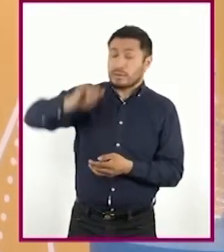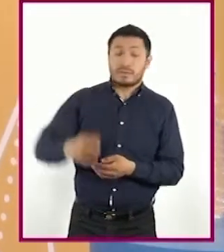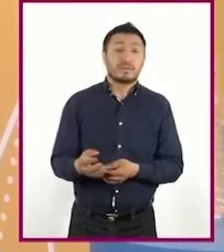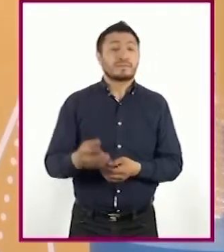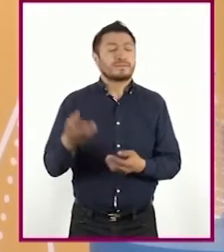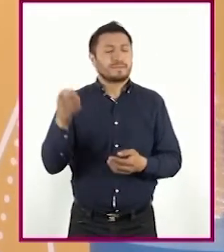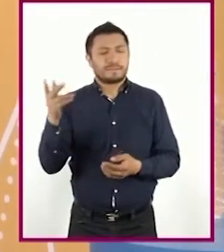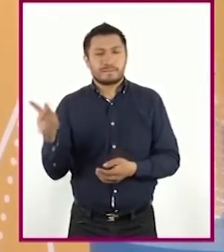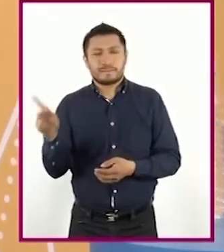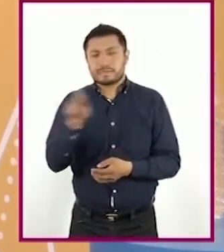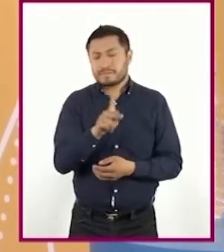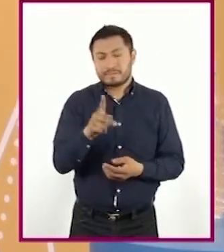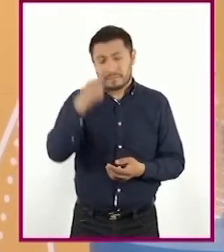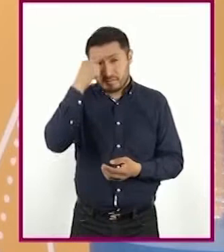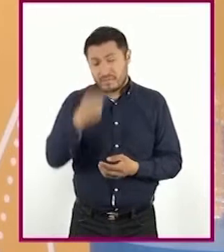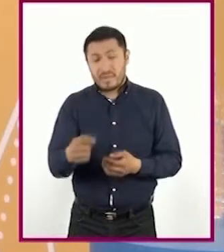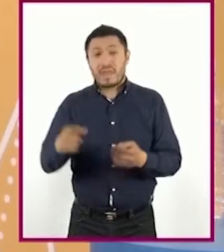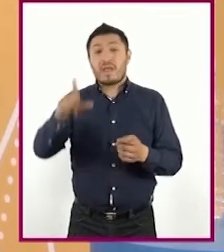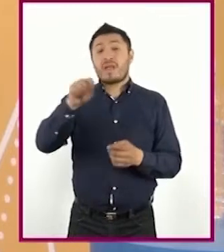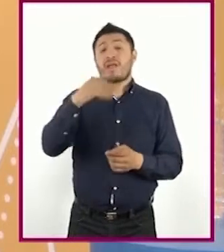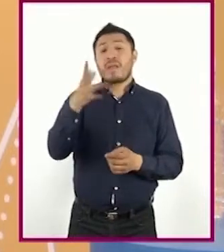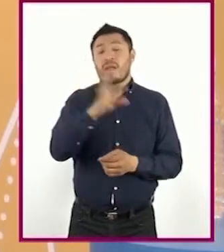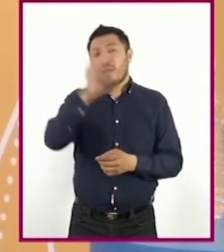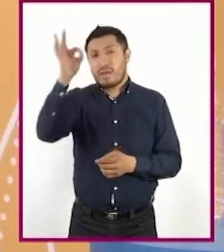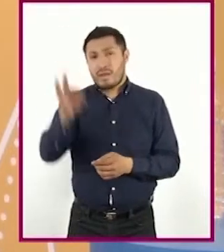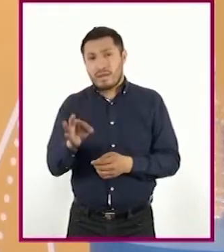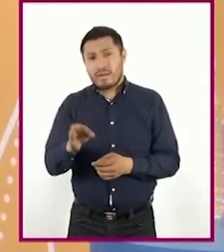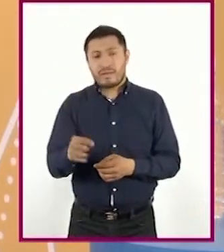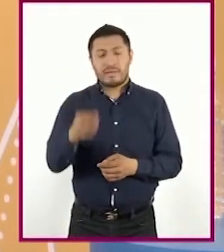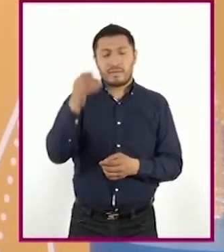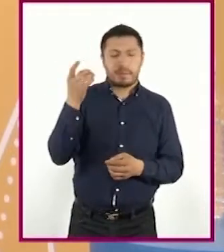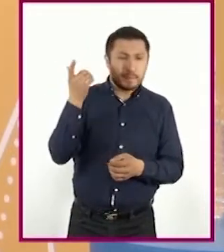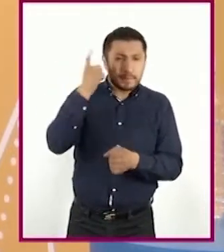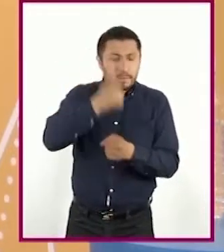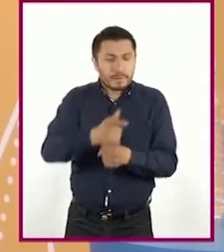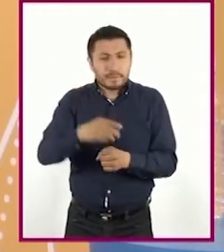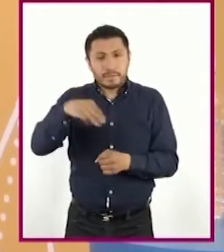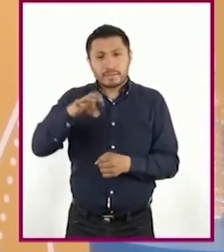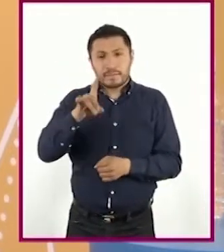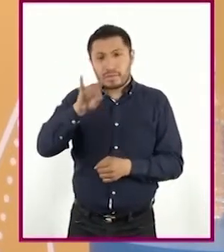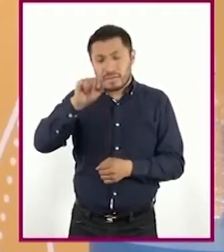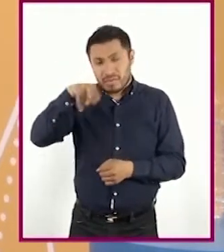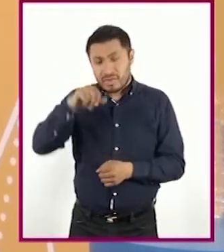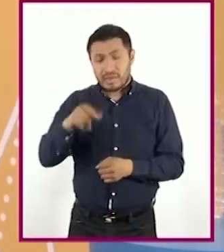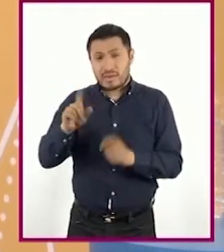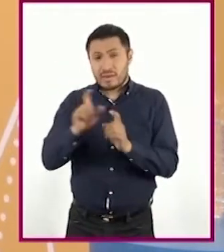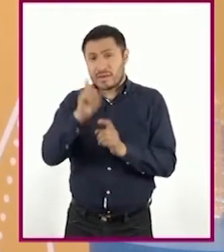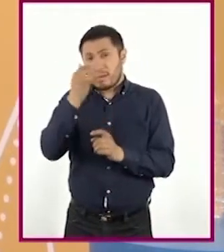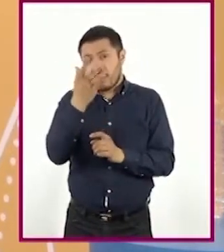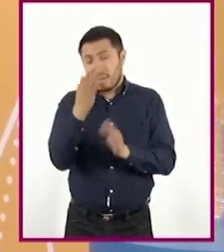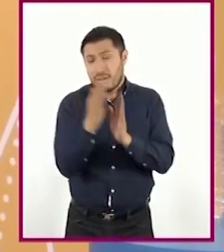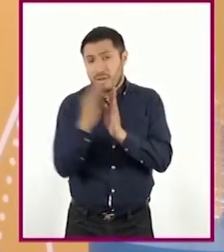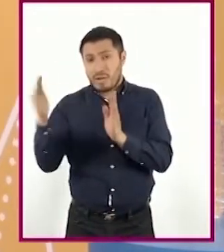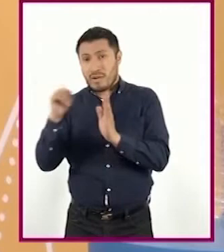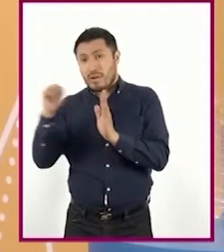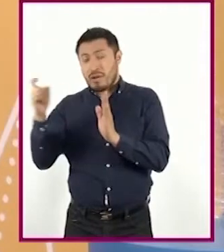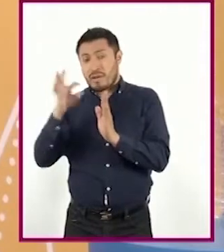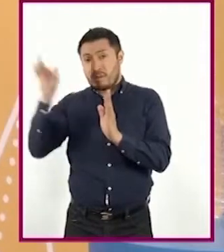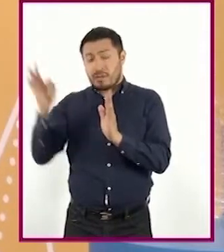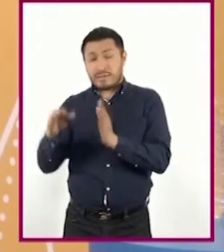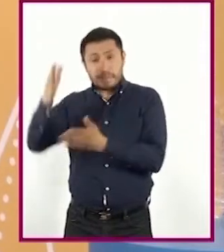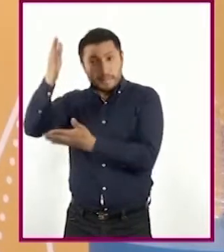manera similar, para obtener el 75%, calculamos la mediana en el intervalo de 50 a